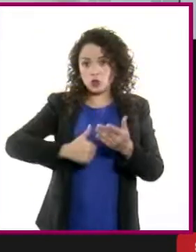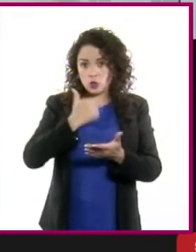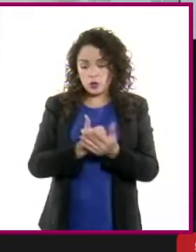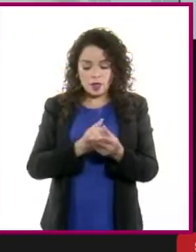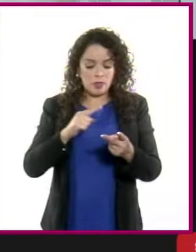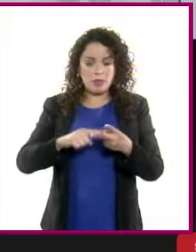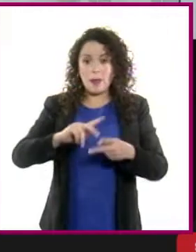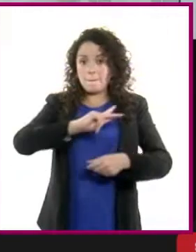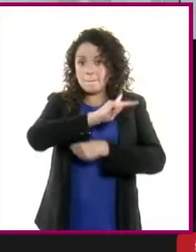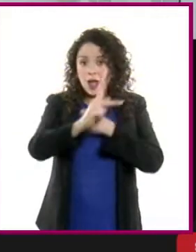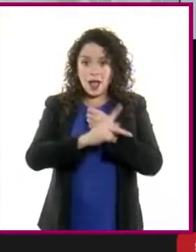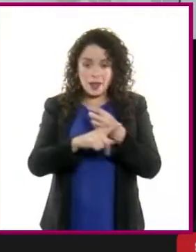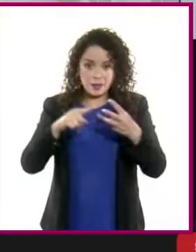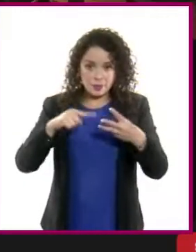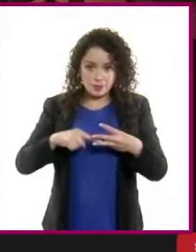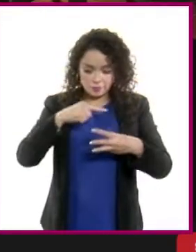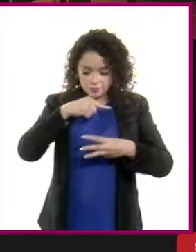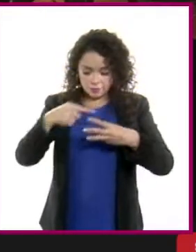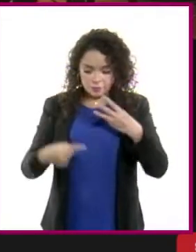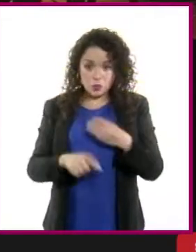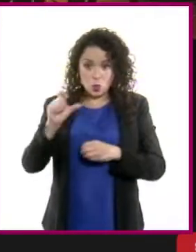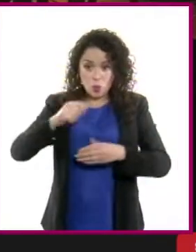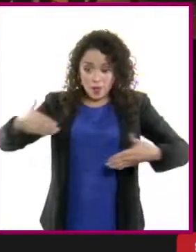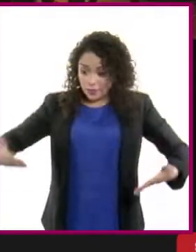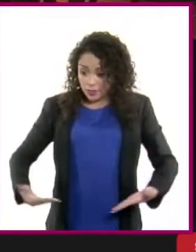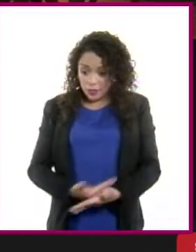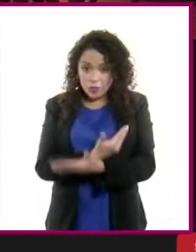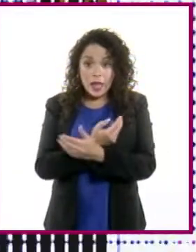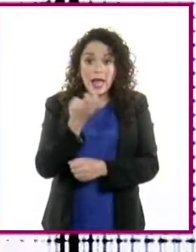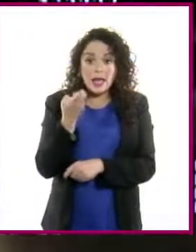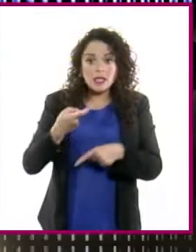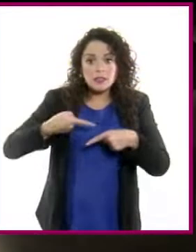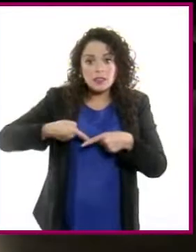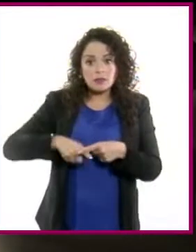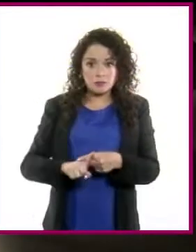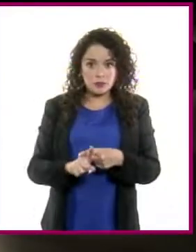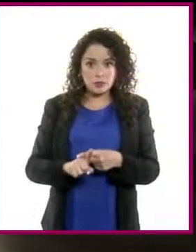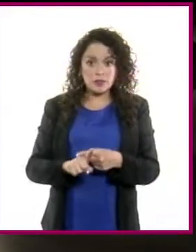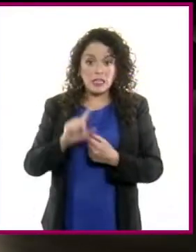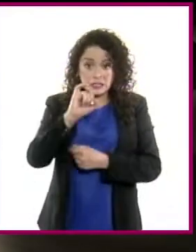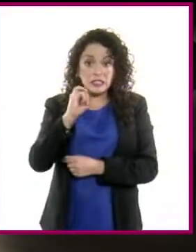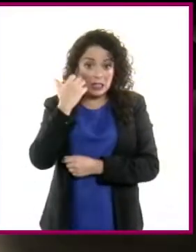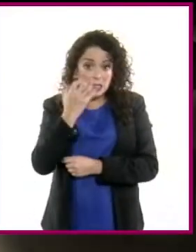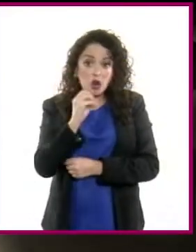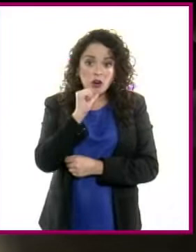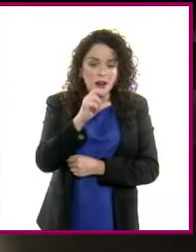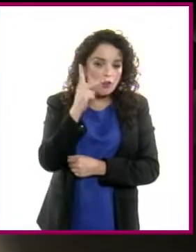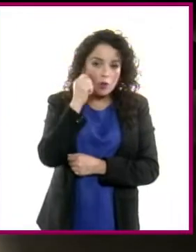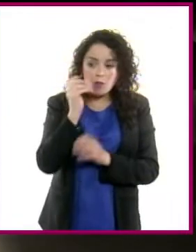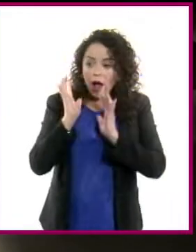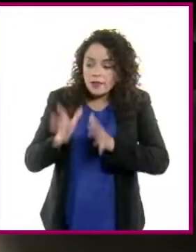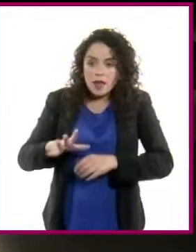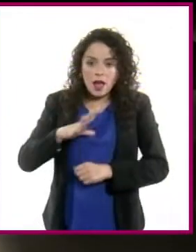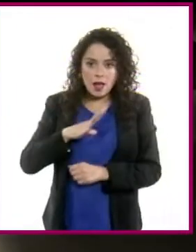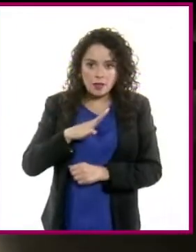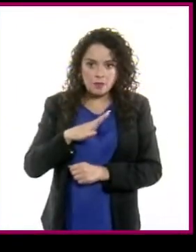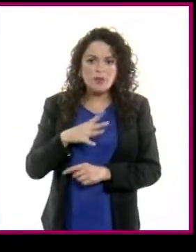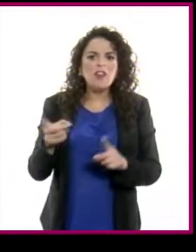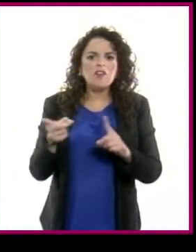en la que estamos insertos desde que nacemos, nos guste o no. ¿Dónde se urde el tejido